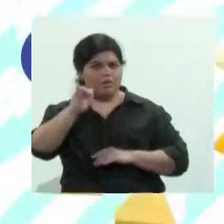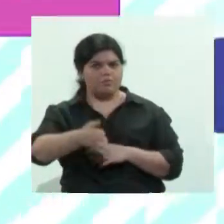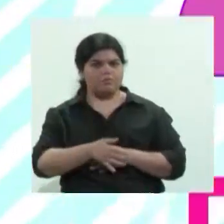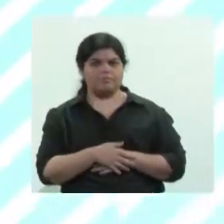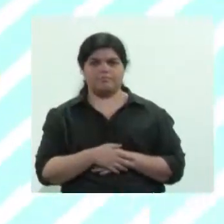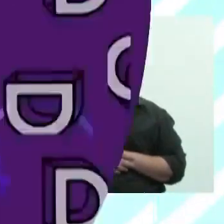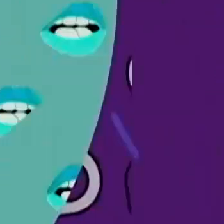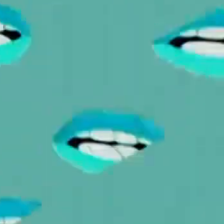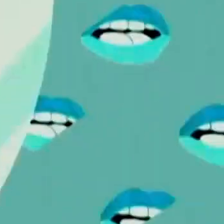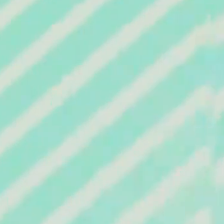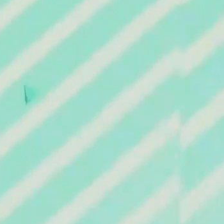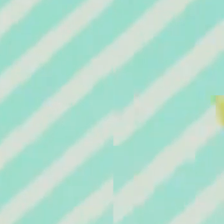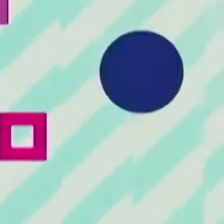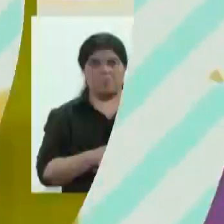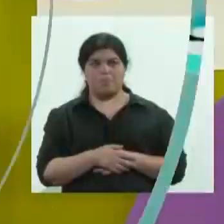cierto?